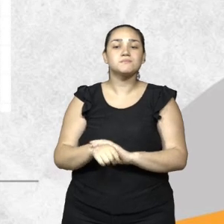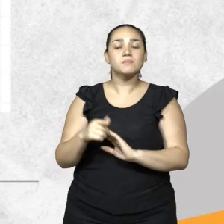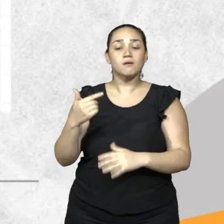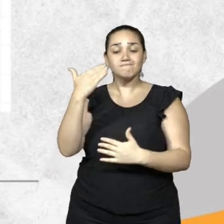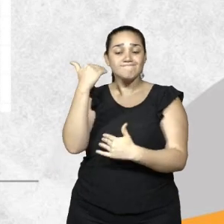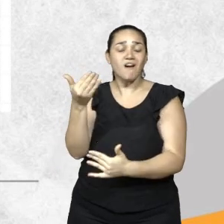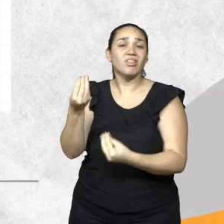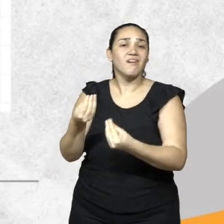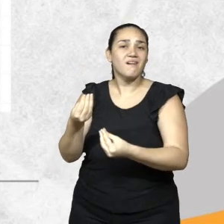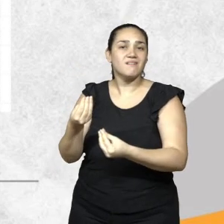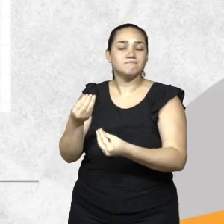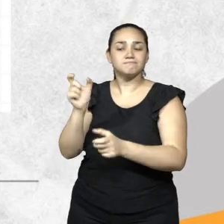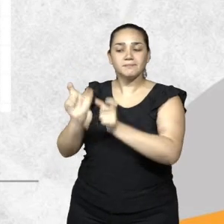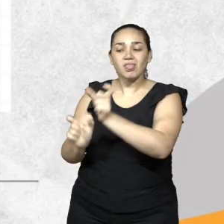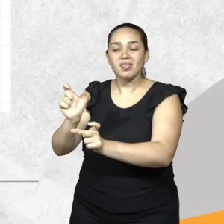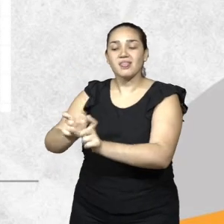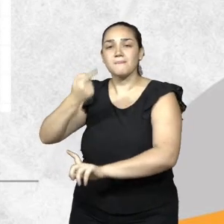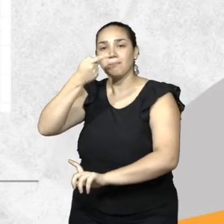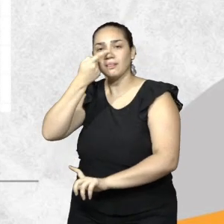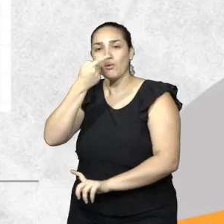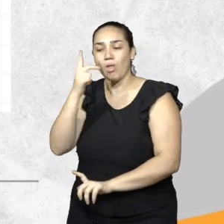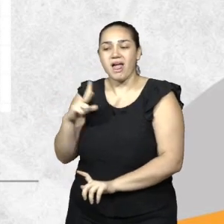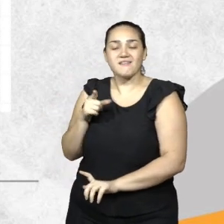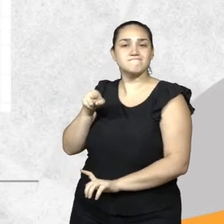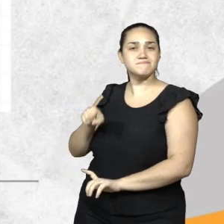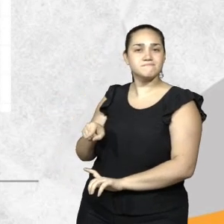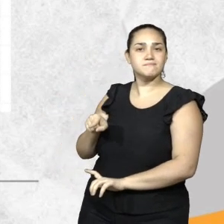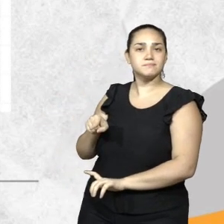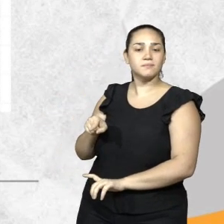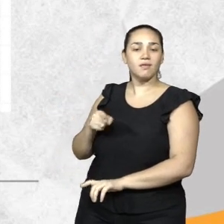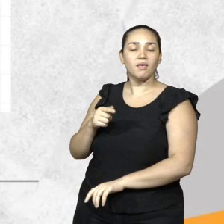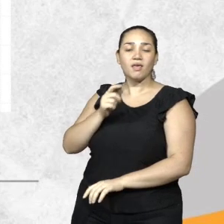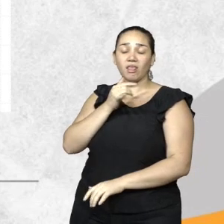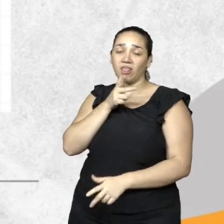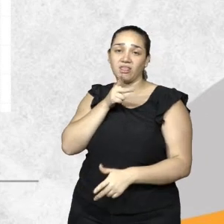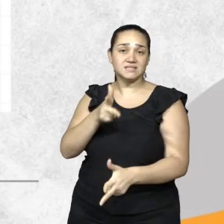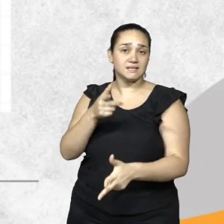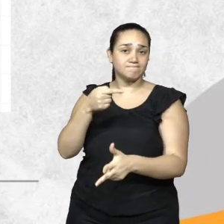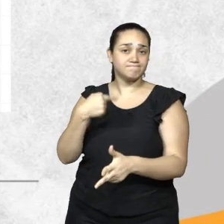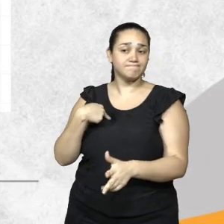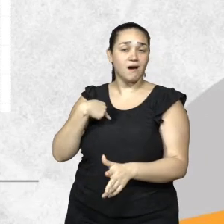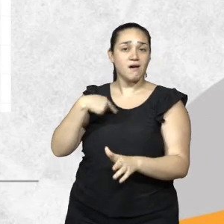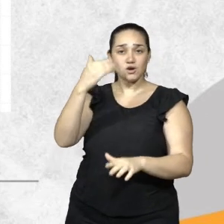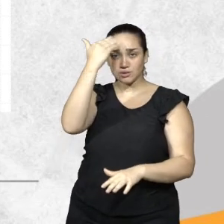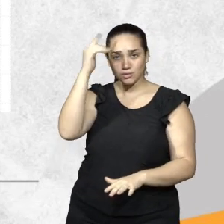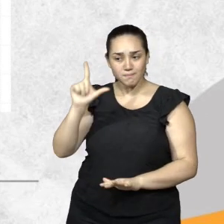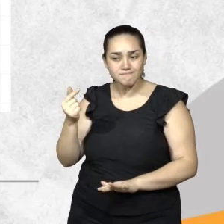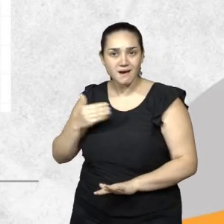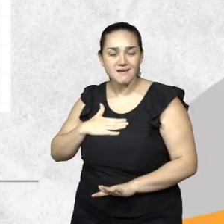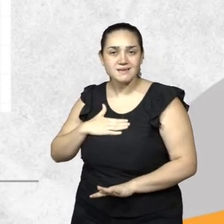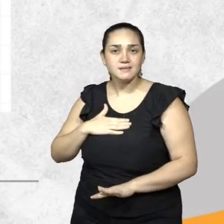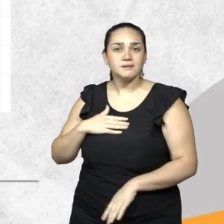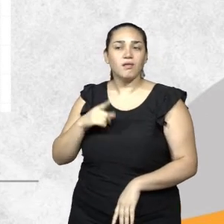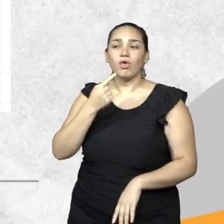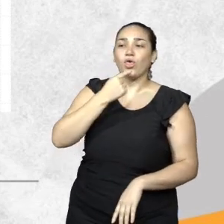interés particular de un individuo a desarrollar una actividad, dice la Sala Constitucional de mi país, prevalecerá sin duda alguna el